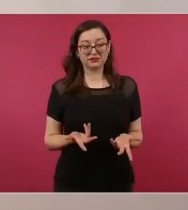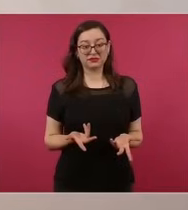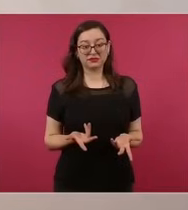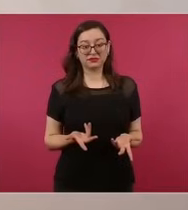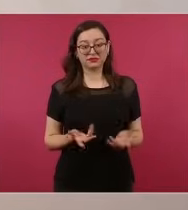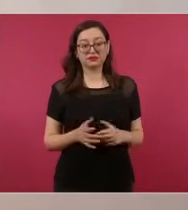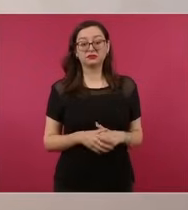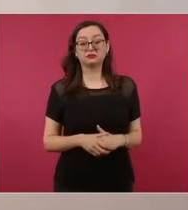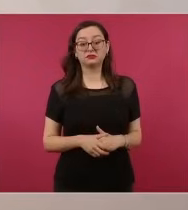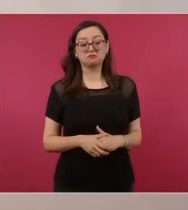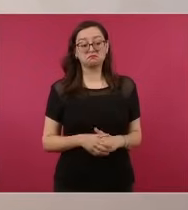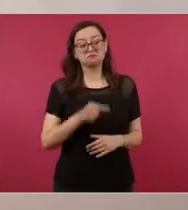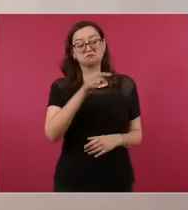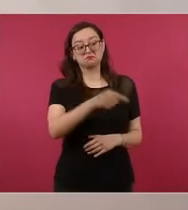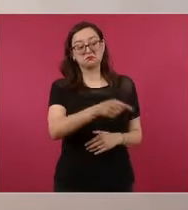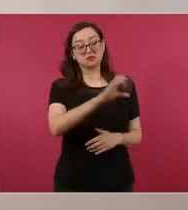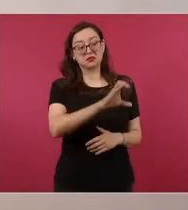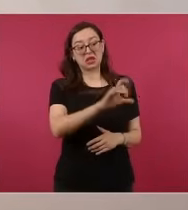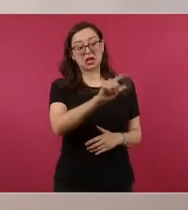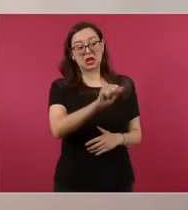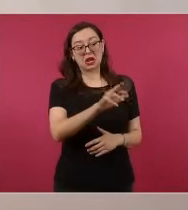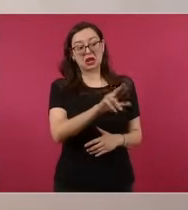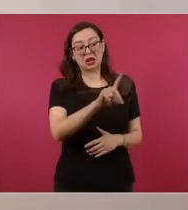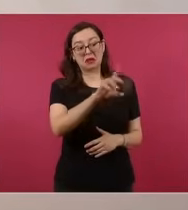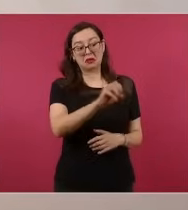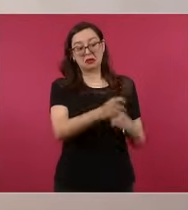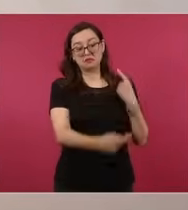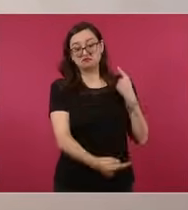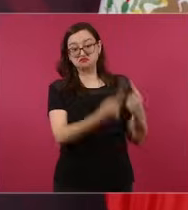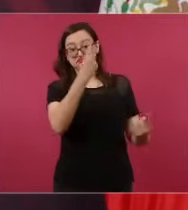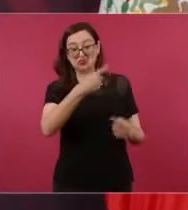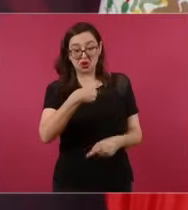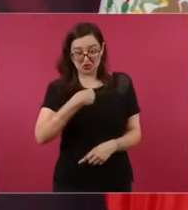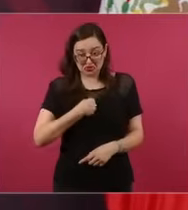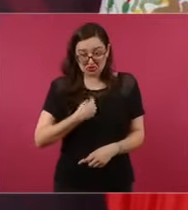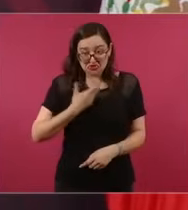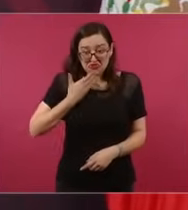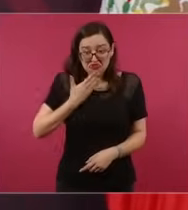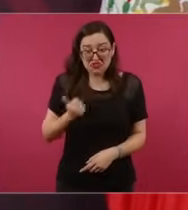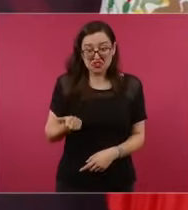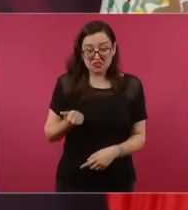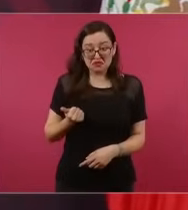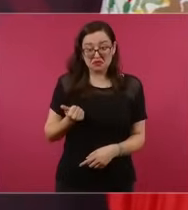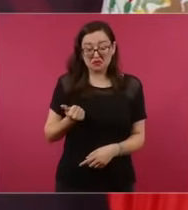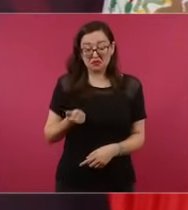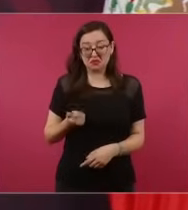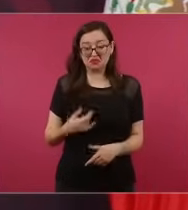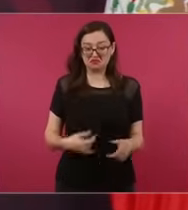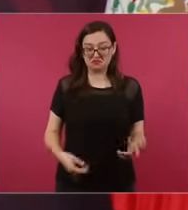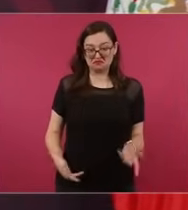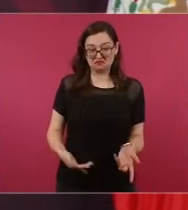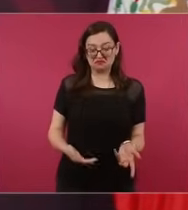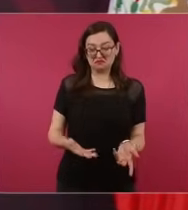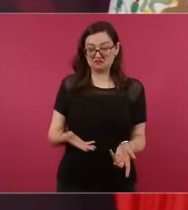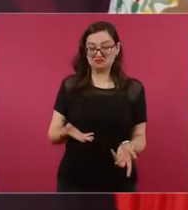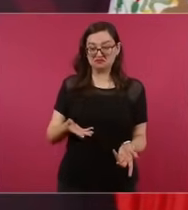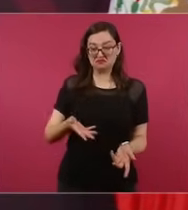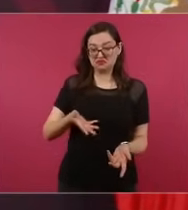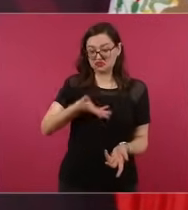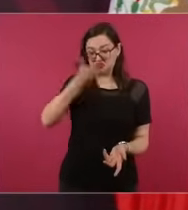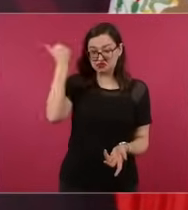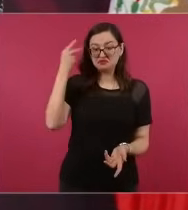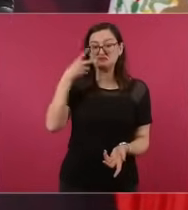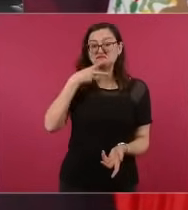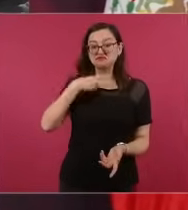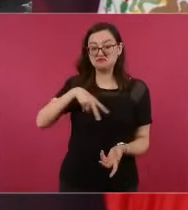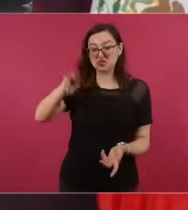Claudio diga que yo soy un inútil, inepto, a que